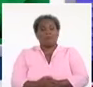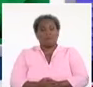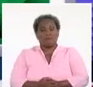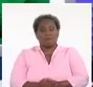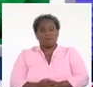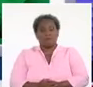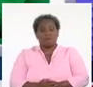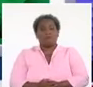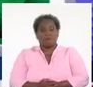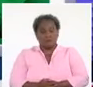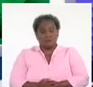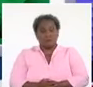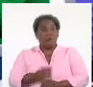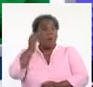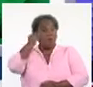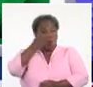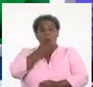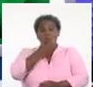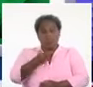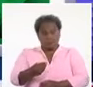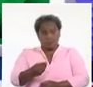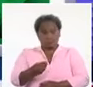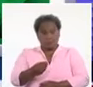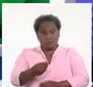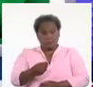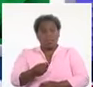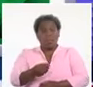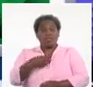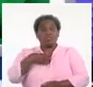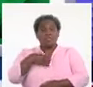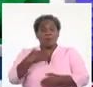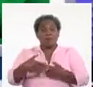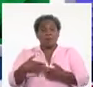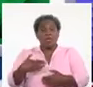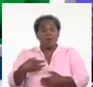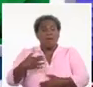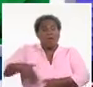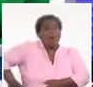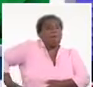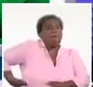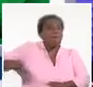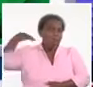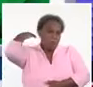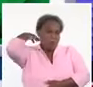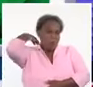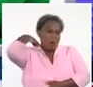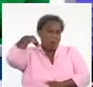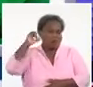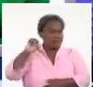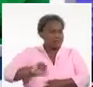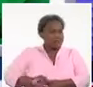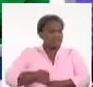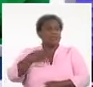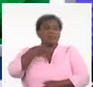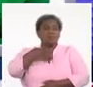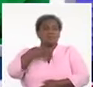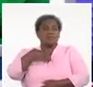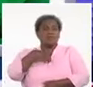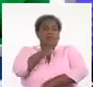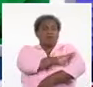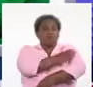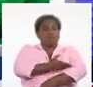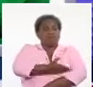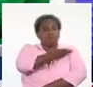que una persona joven, enfermedad pulmonar obstructiva crónica e hipertensión arterial como